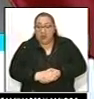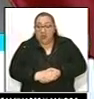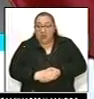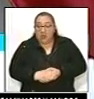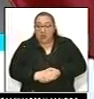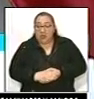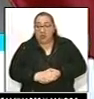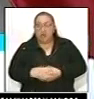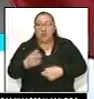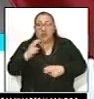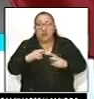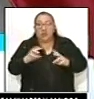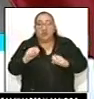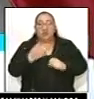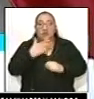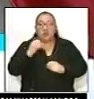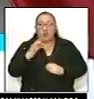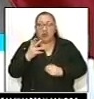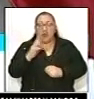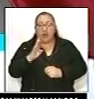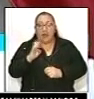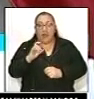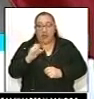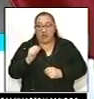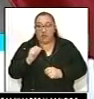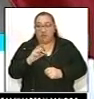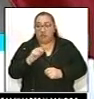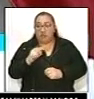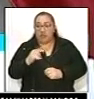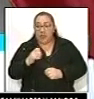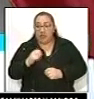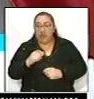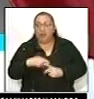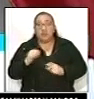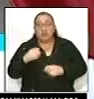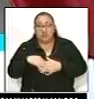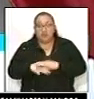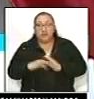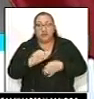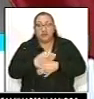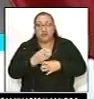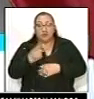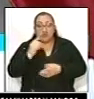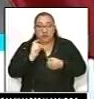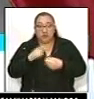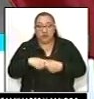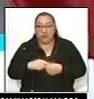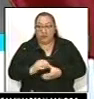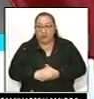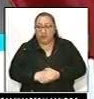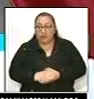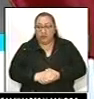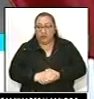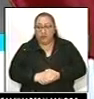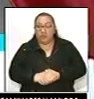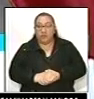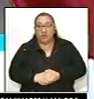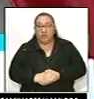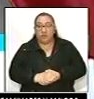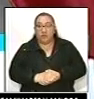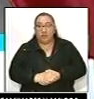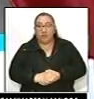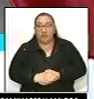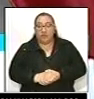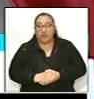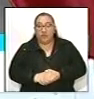revisarlo mejor, porque si bien no hay becas de posgrado dentro de la modalidad para postular a posgrado,